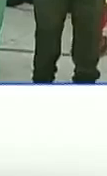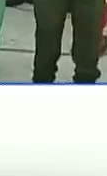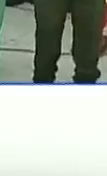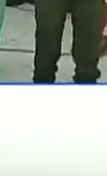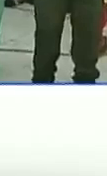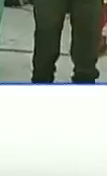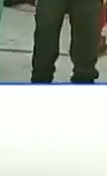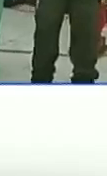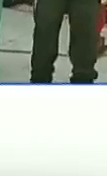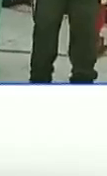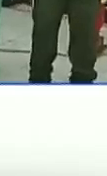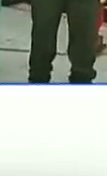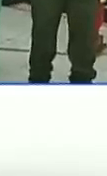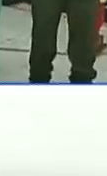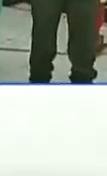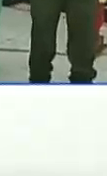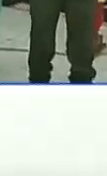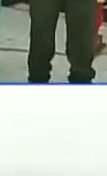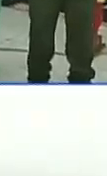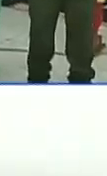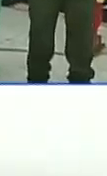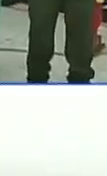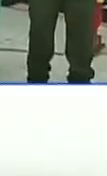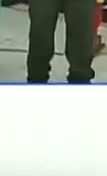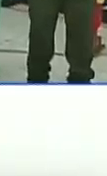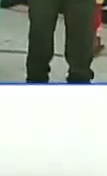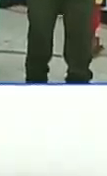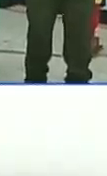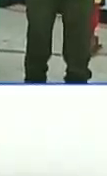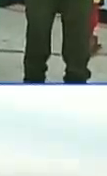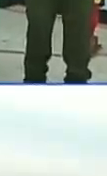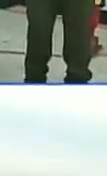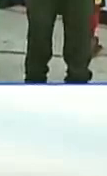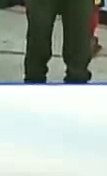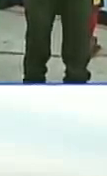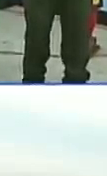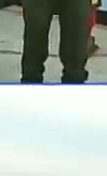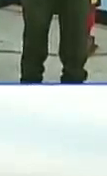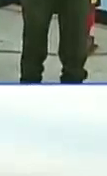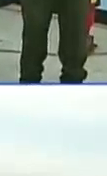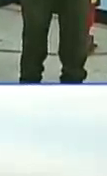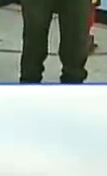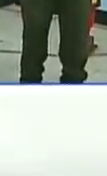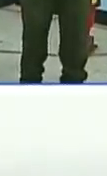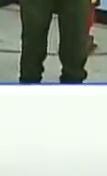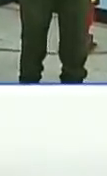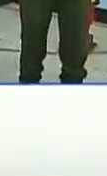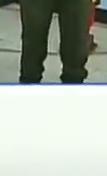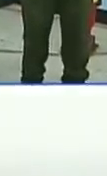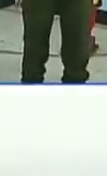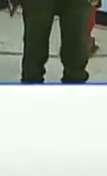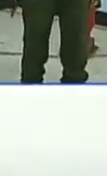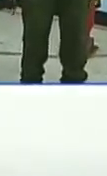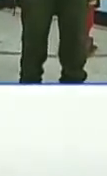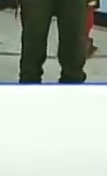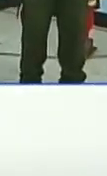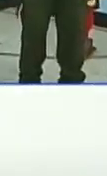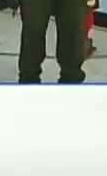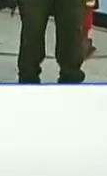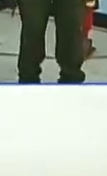bonita a veces veía esa toma de la gente ya. Miren, qué bella, pues. Bueno, mis saludos a